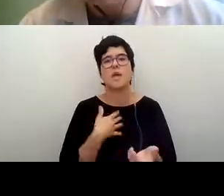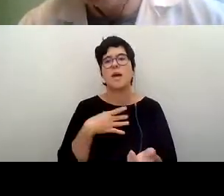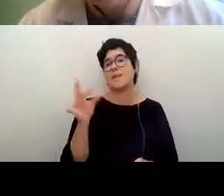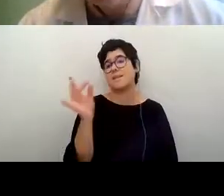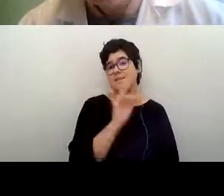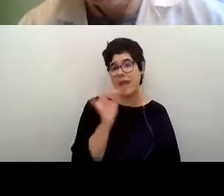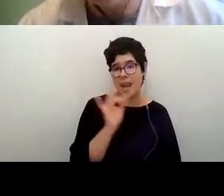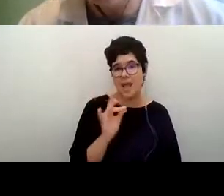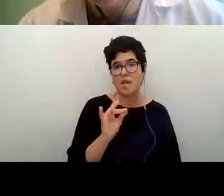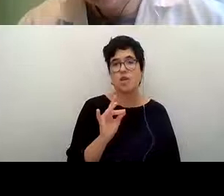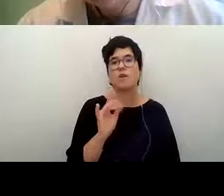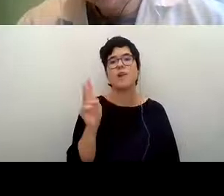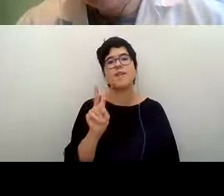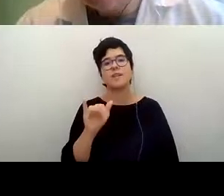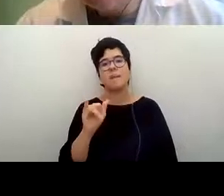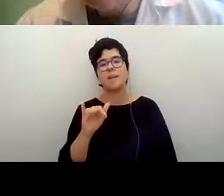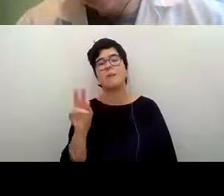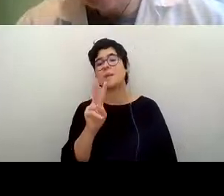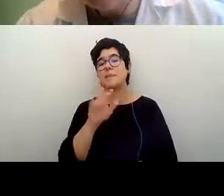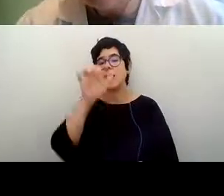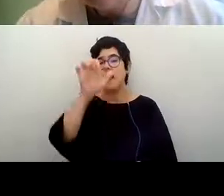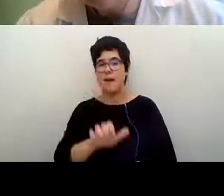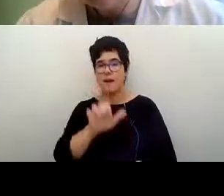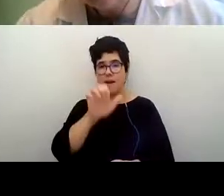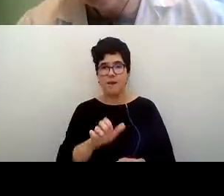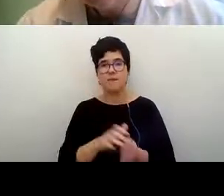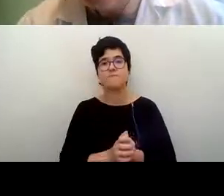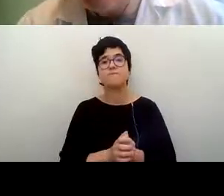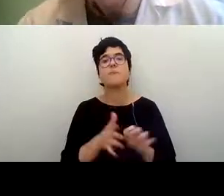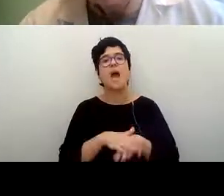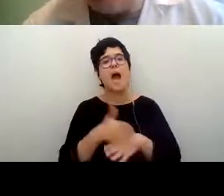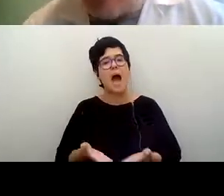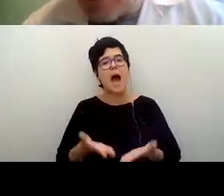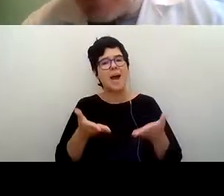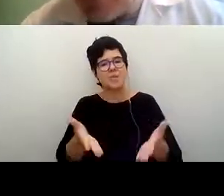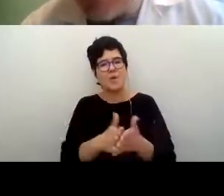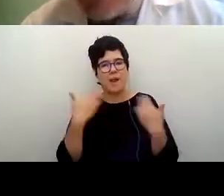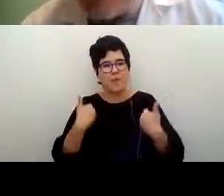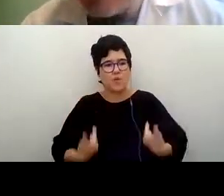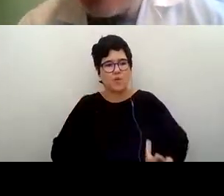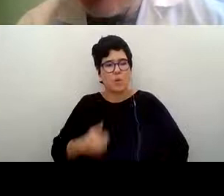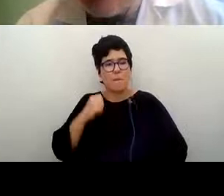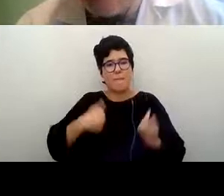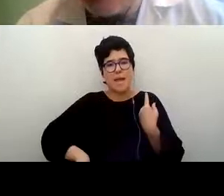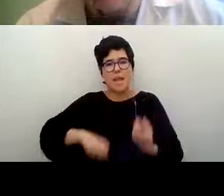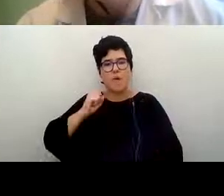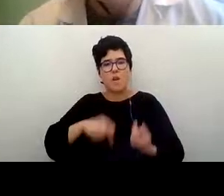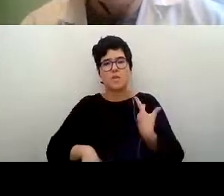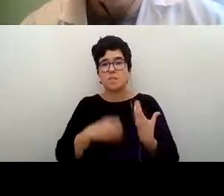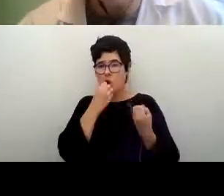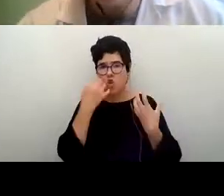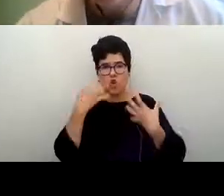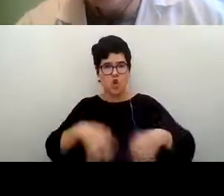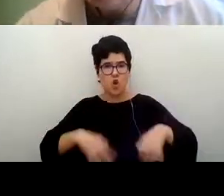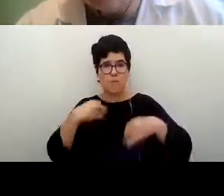la epigalocatequina también. Contribuye al metabolismo energético normal, fundamentalmente gracias a las vitaminas del grupo